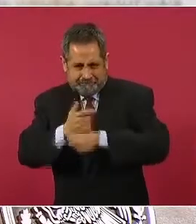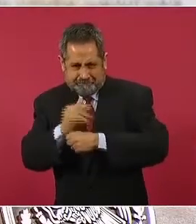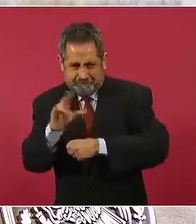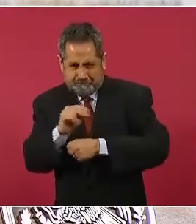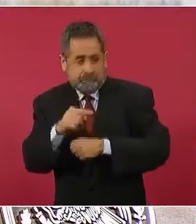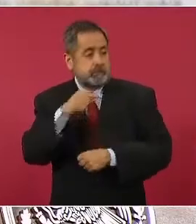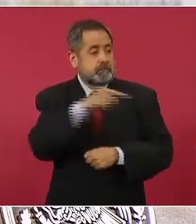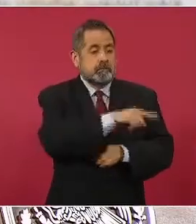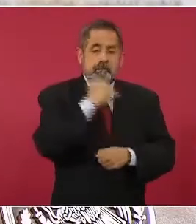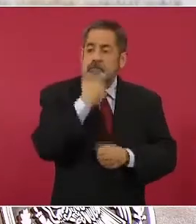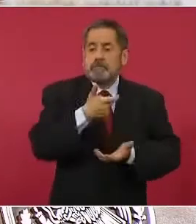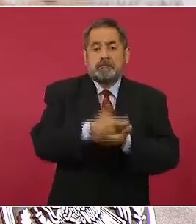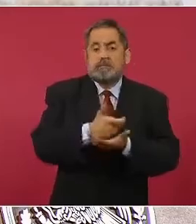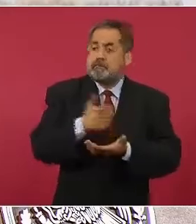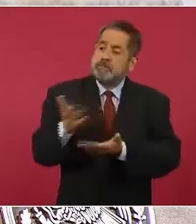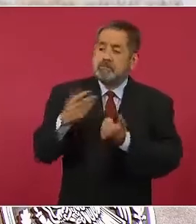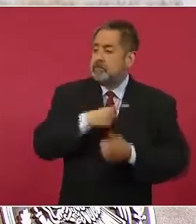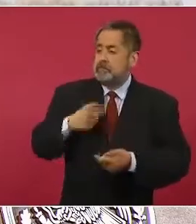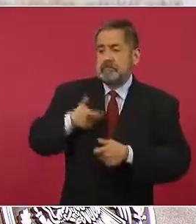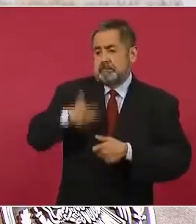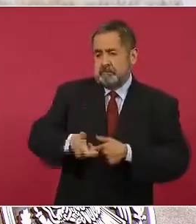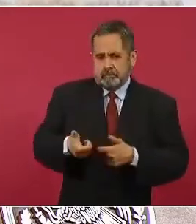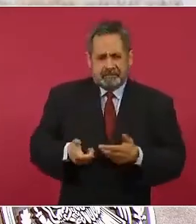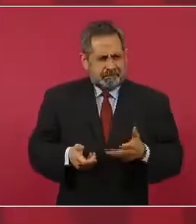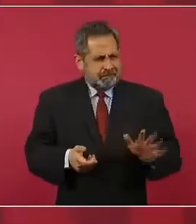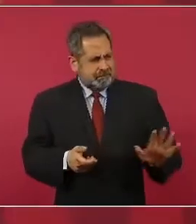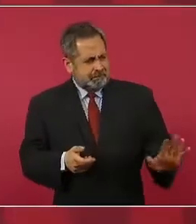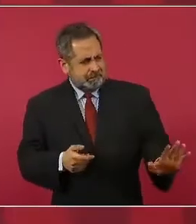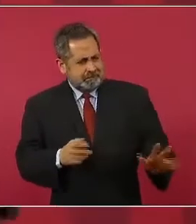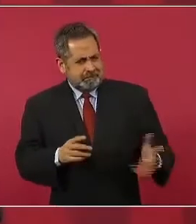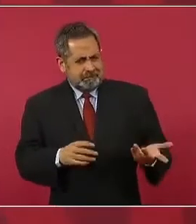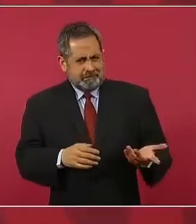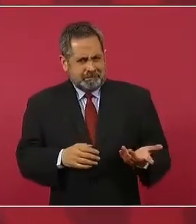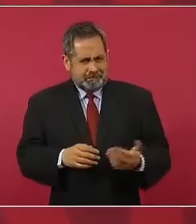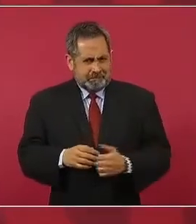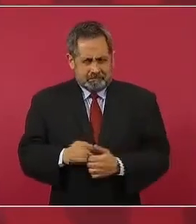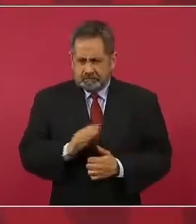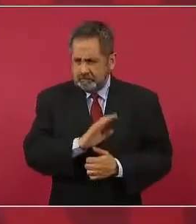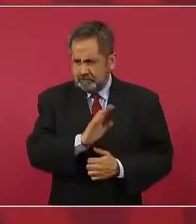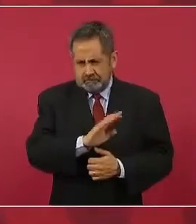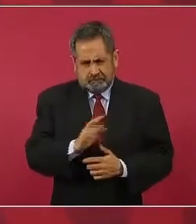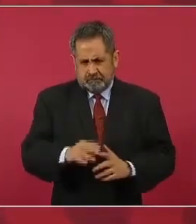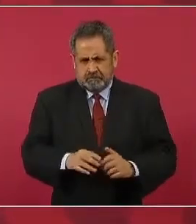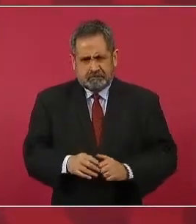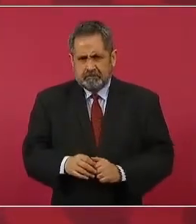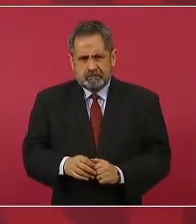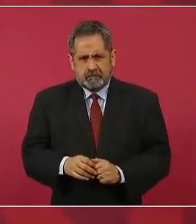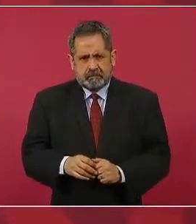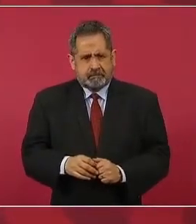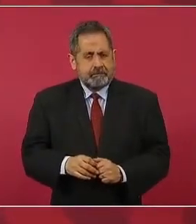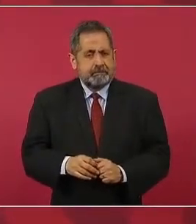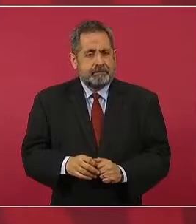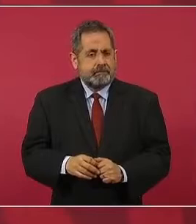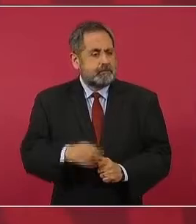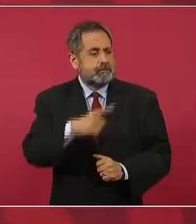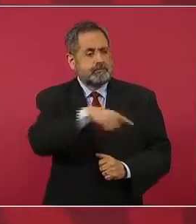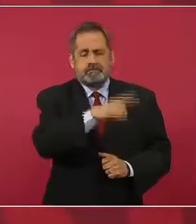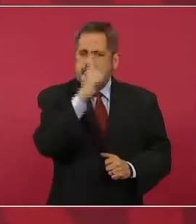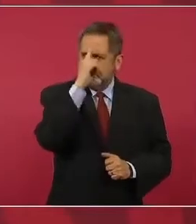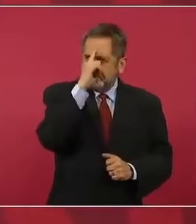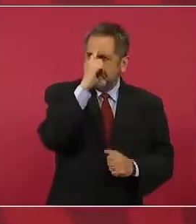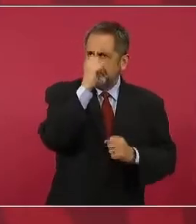o quienes están viendo, ¿qué hubiese pasado con los gobiernos corruptos que se